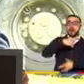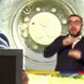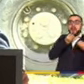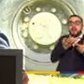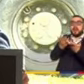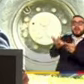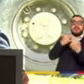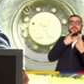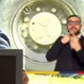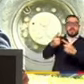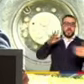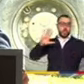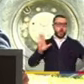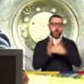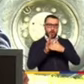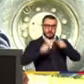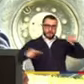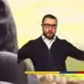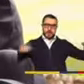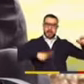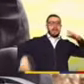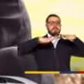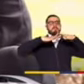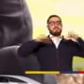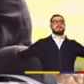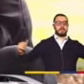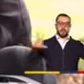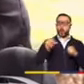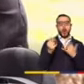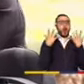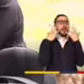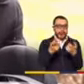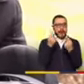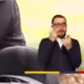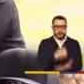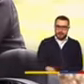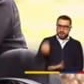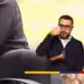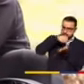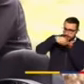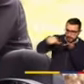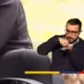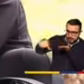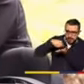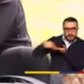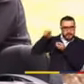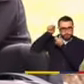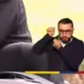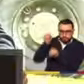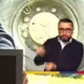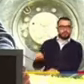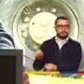sirena de los enemigos del pueblo, que no quieren que la plata que vamos a gastar, que es